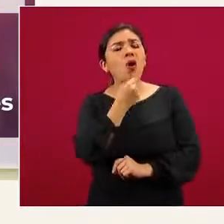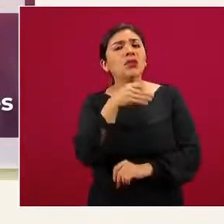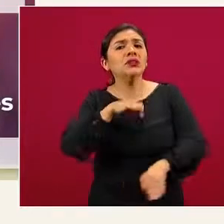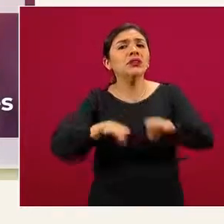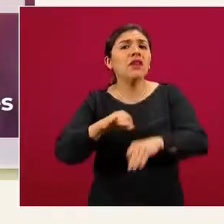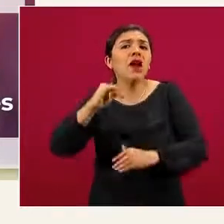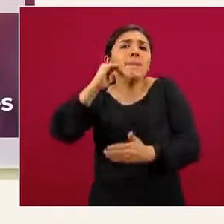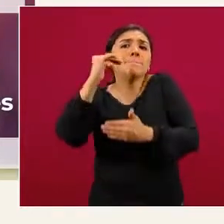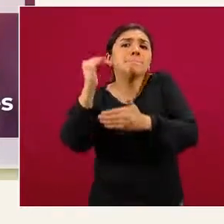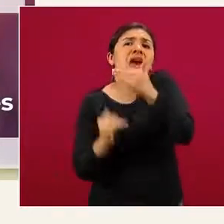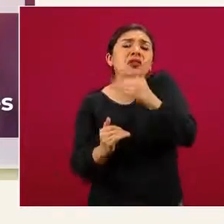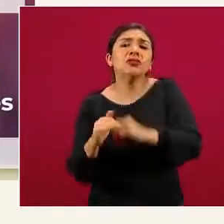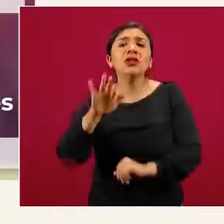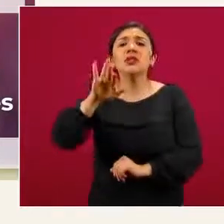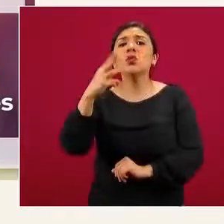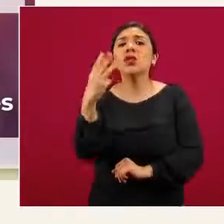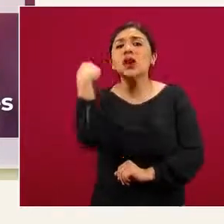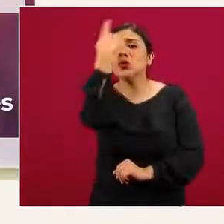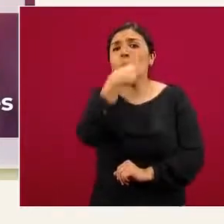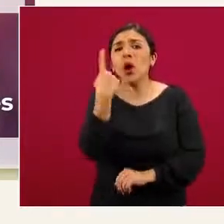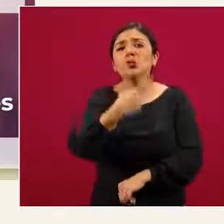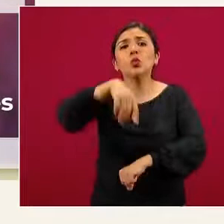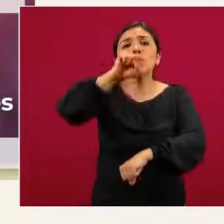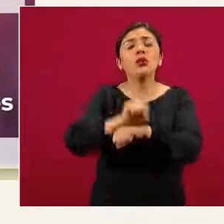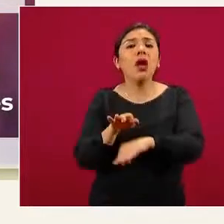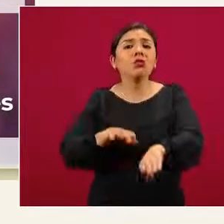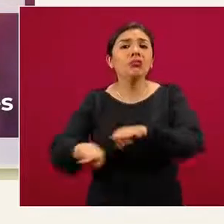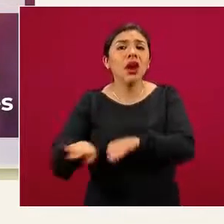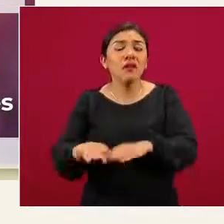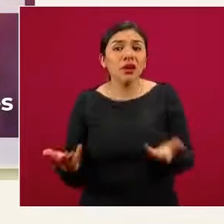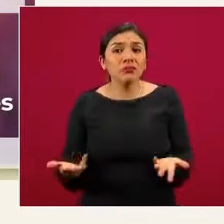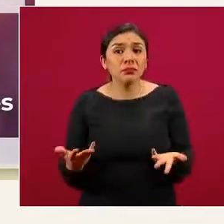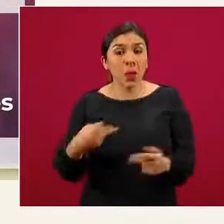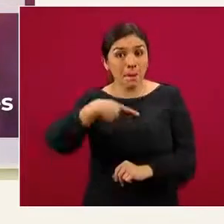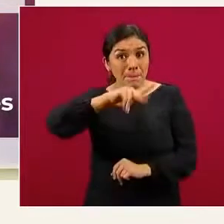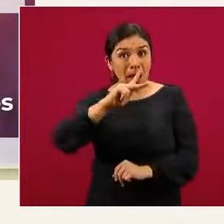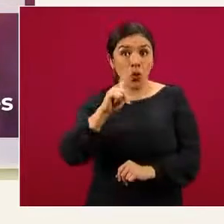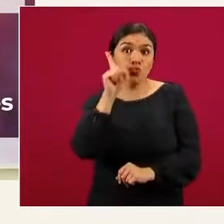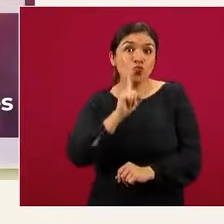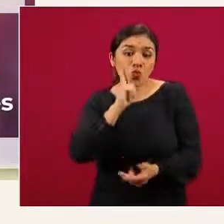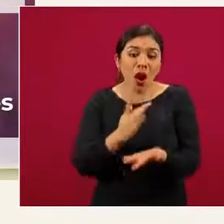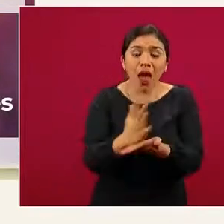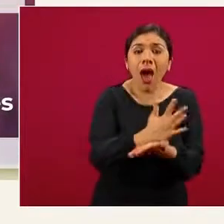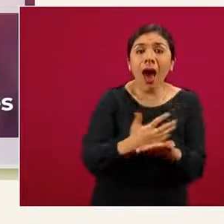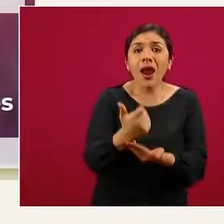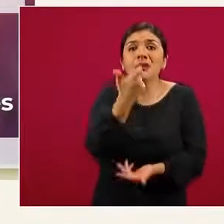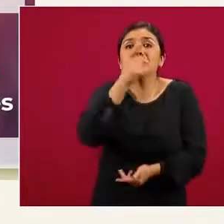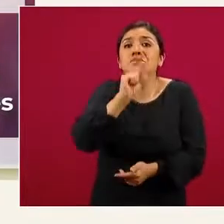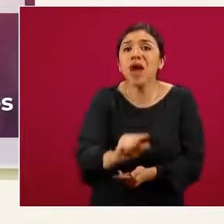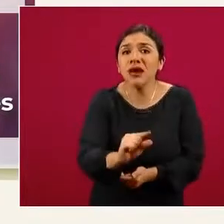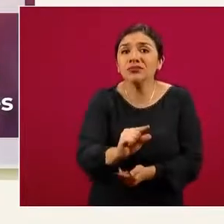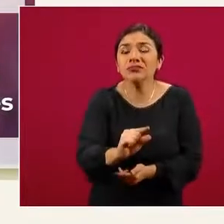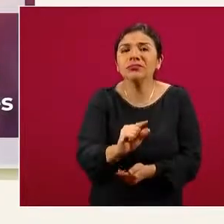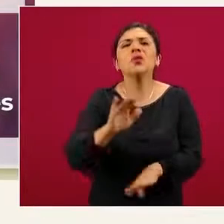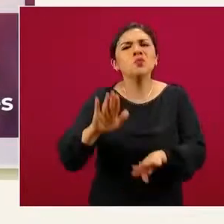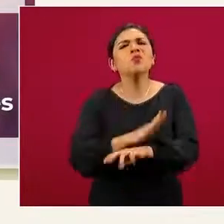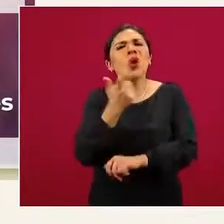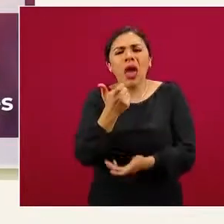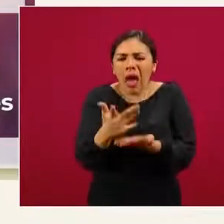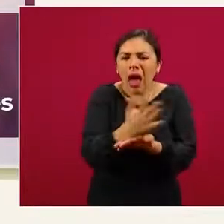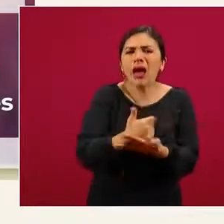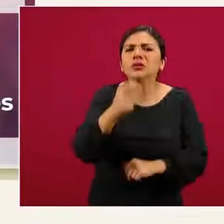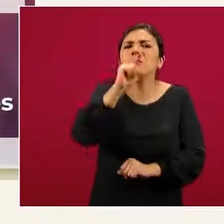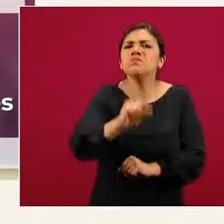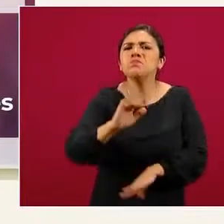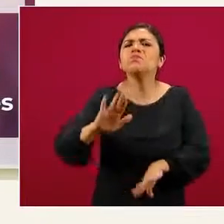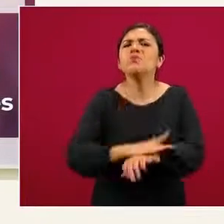trabajan menos, trabajan 53 horas a la semana, pero ganamos menos. Y ganamos menos porque la